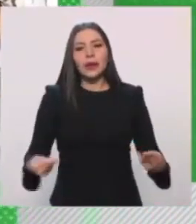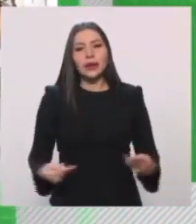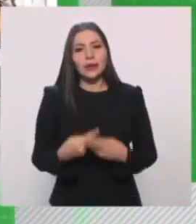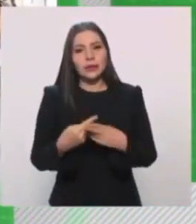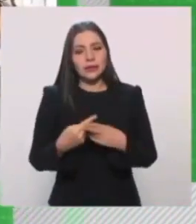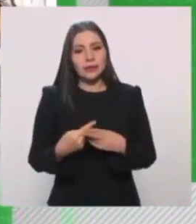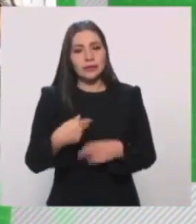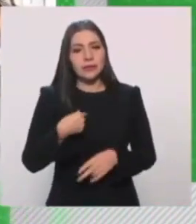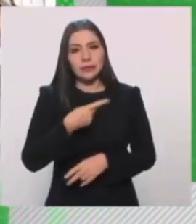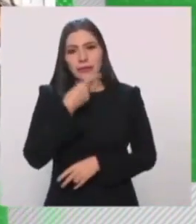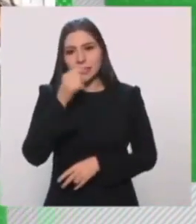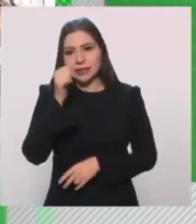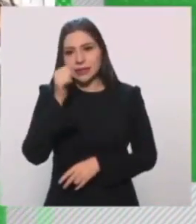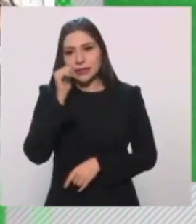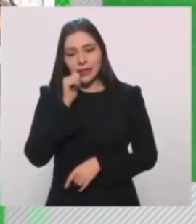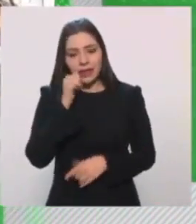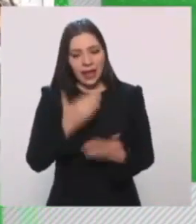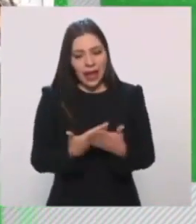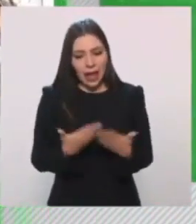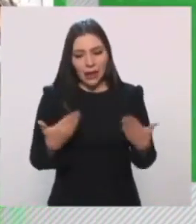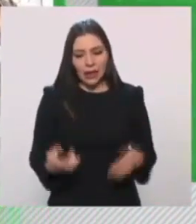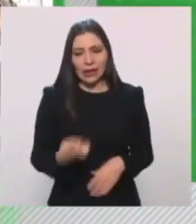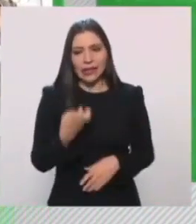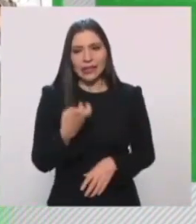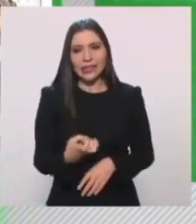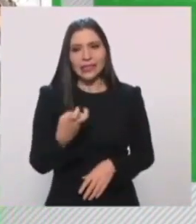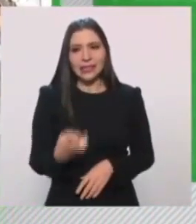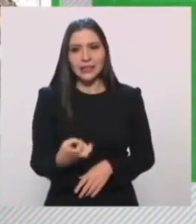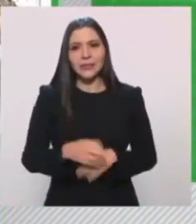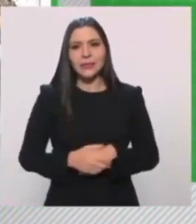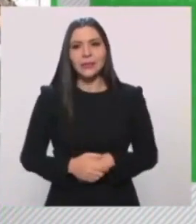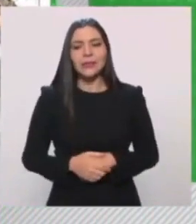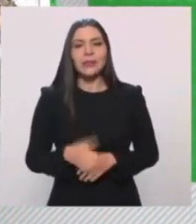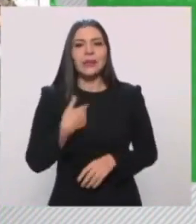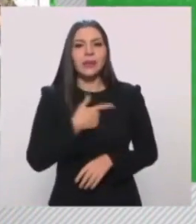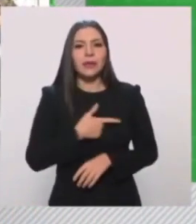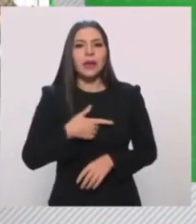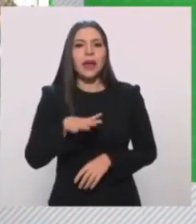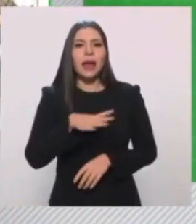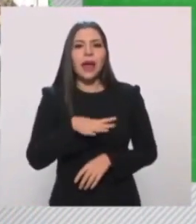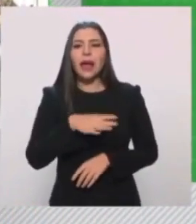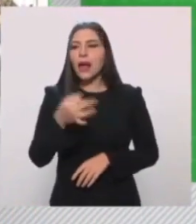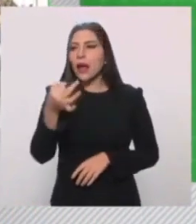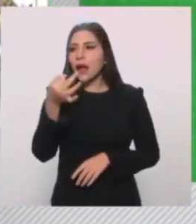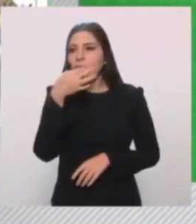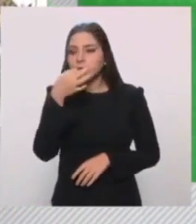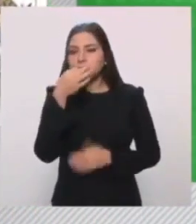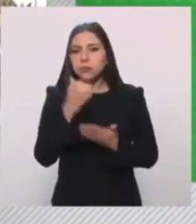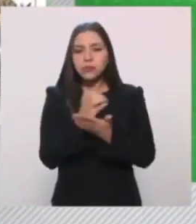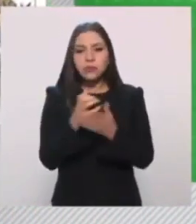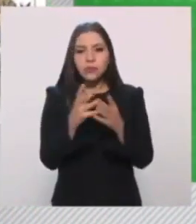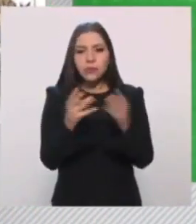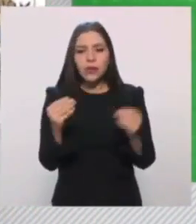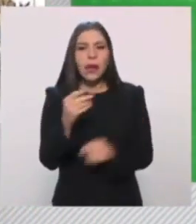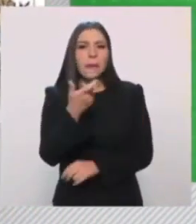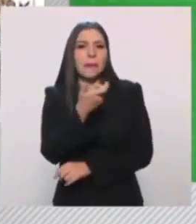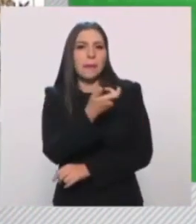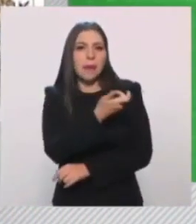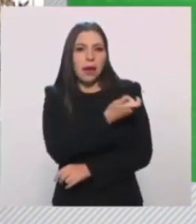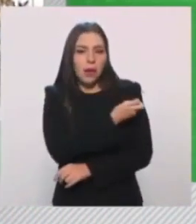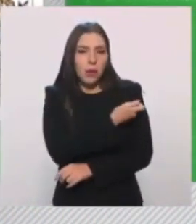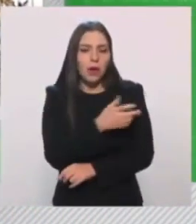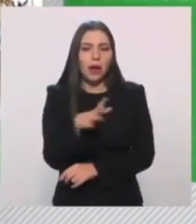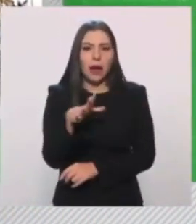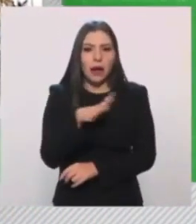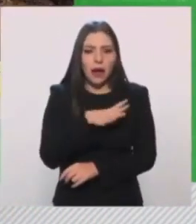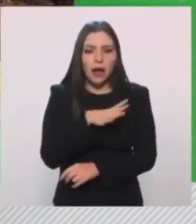siempre digo que en esta. Y me gusta porque hay analgésicos, porque hay vacunas, porque hay antibióticos, pero